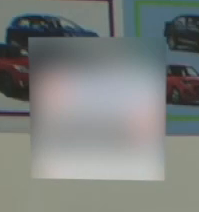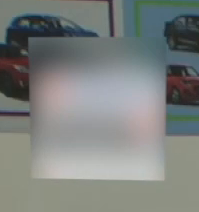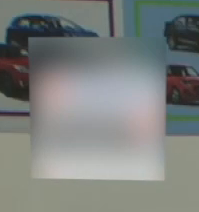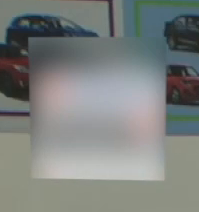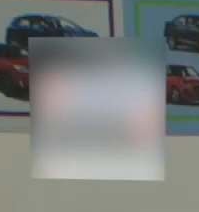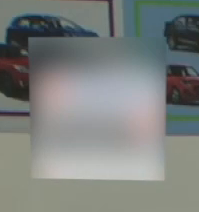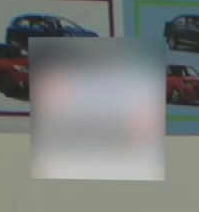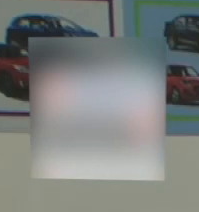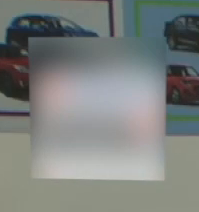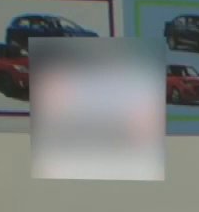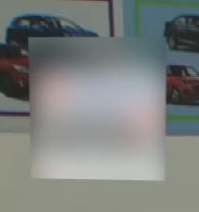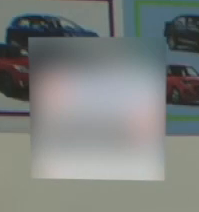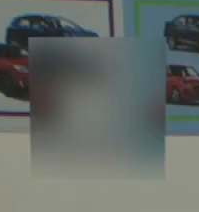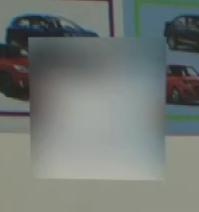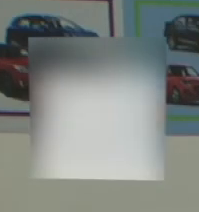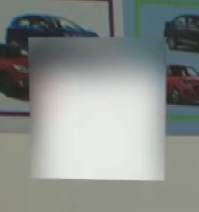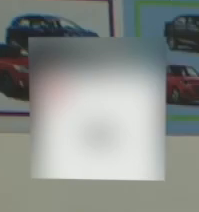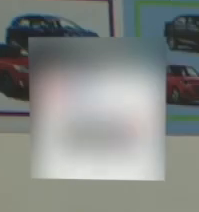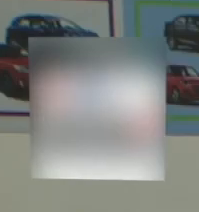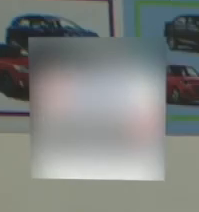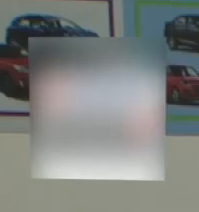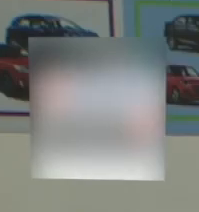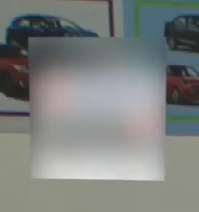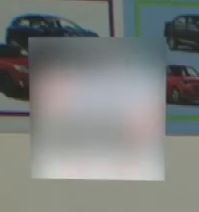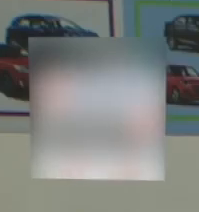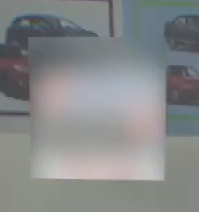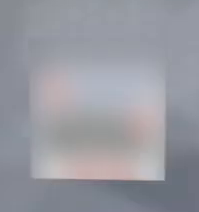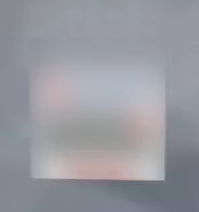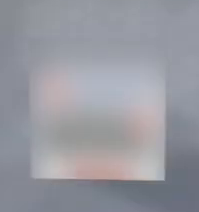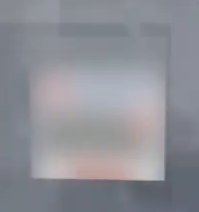y lo principal es no confundir